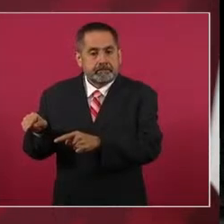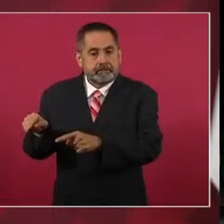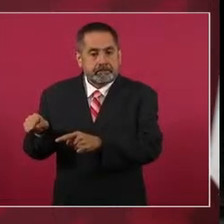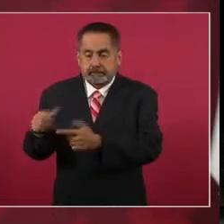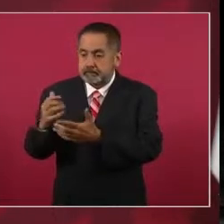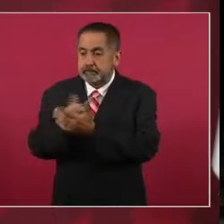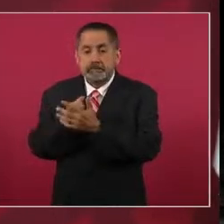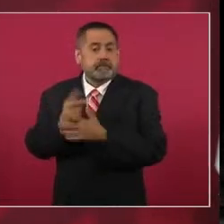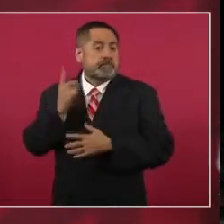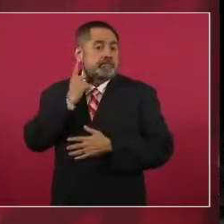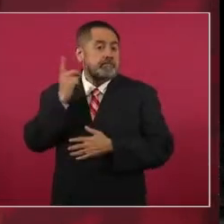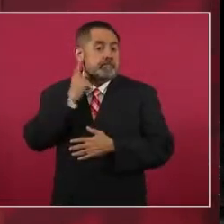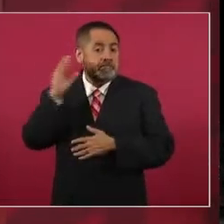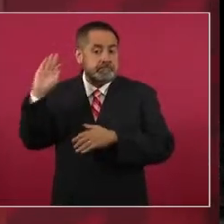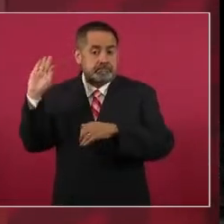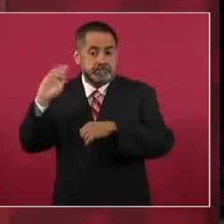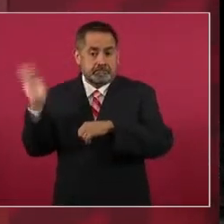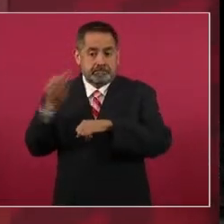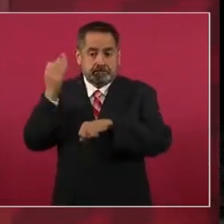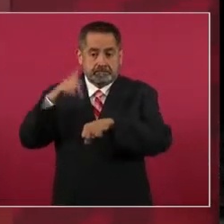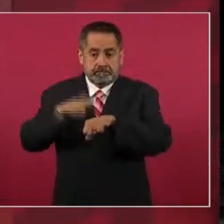la diputación federal